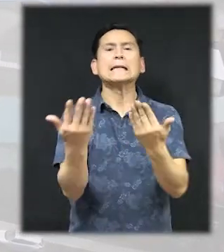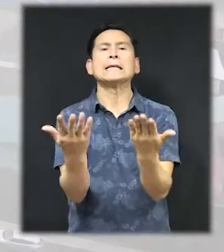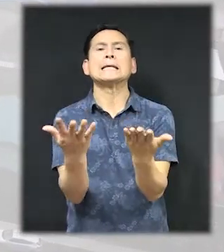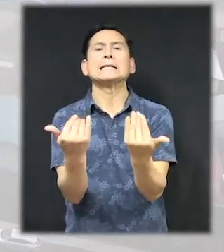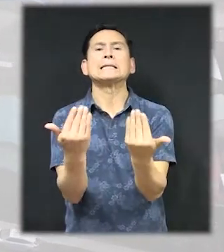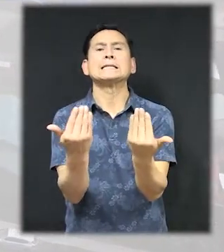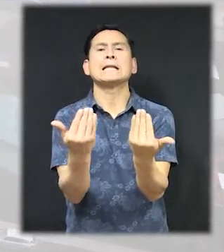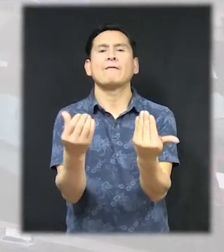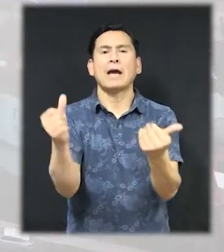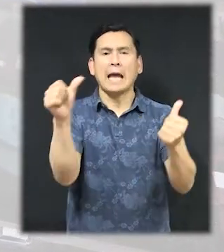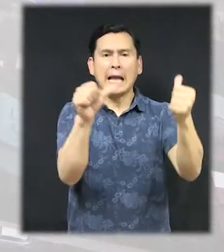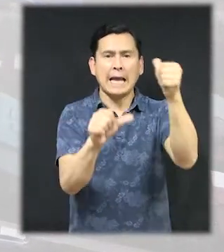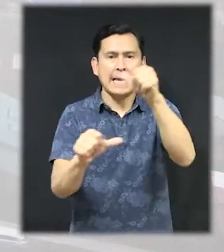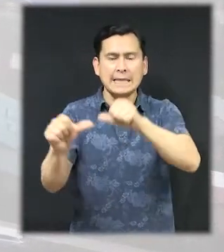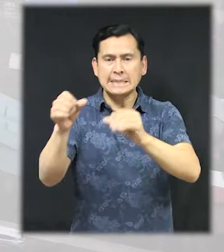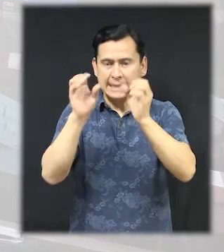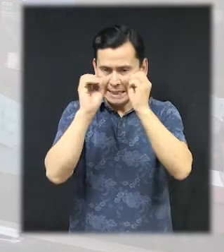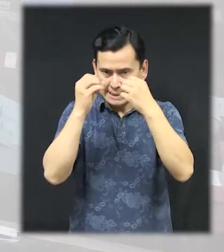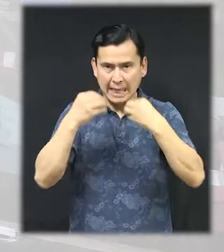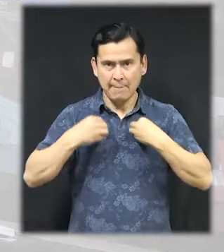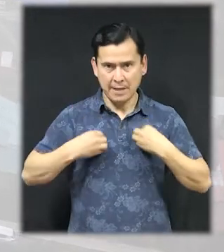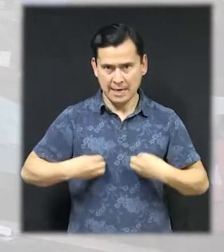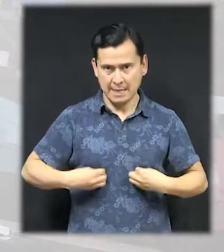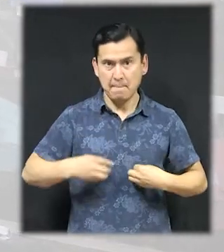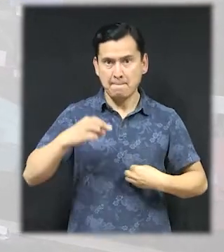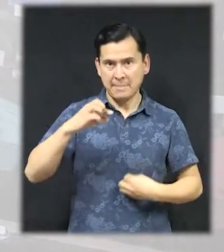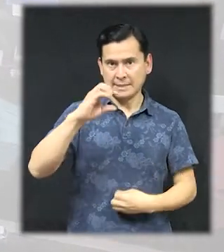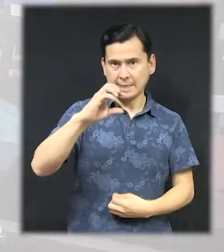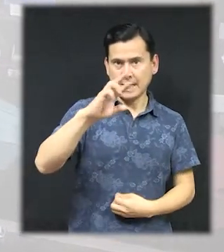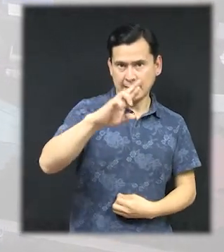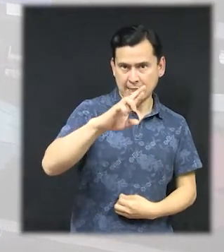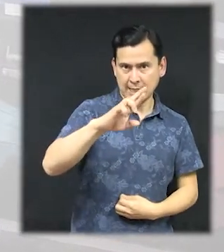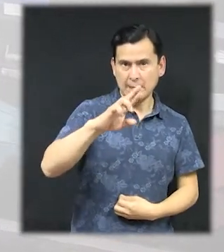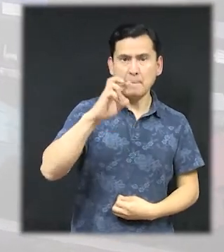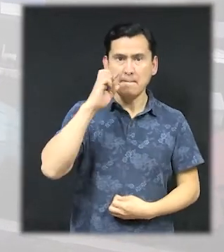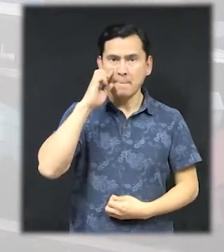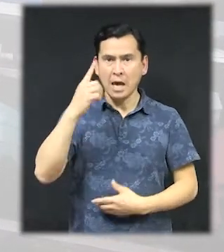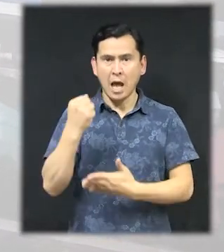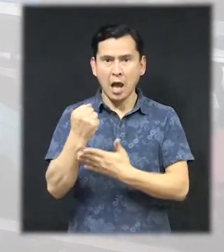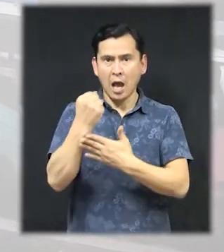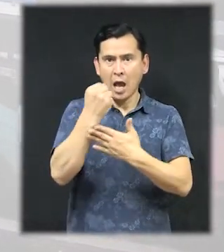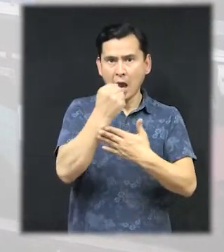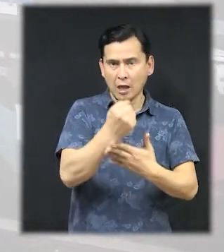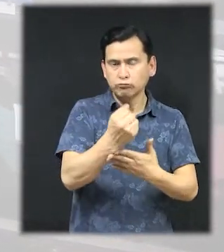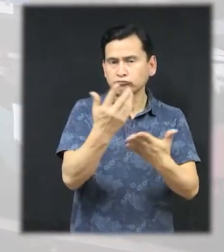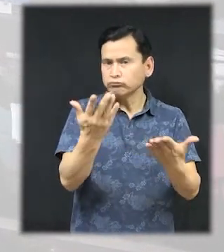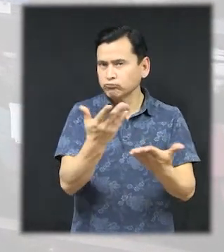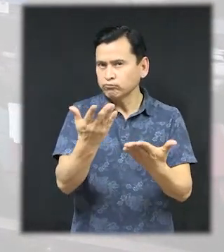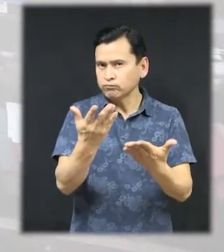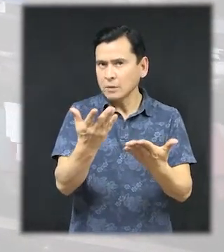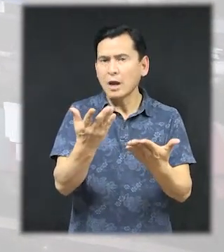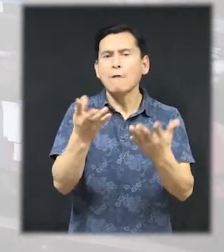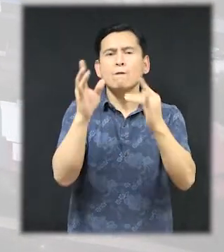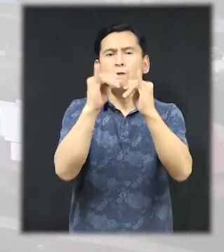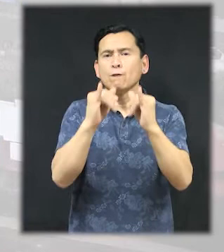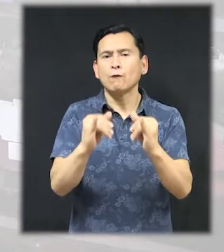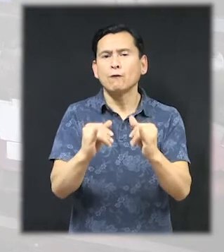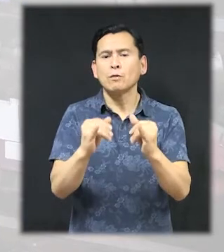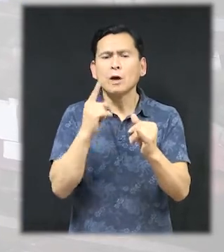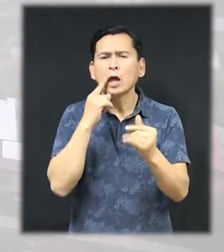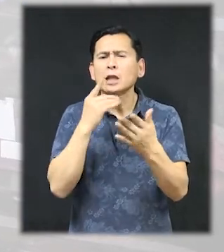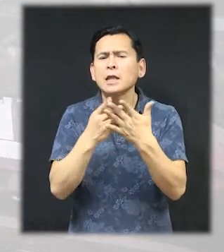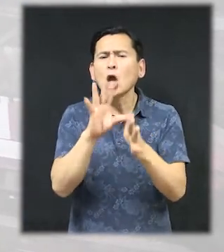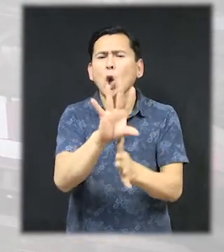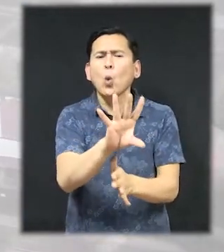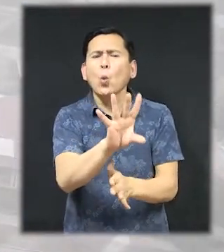estos procesamientos o determinaciones de PCR para contribuir a las estrategias de trazabilidad